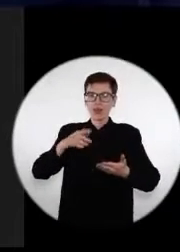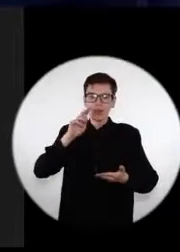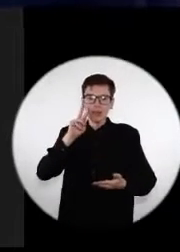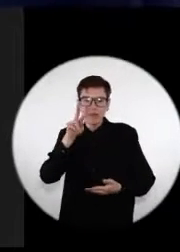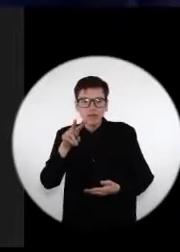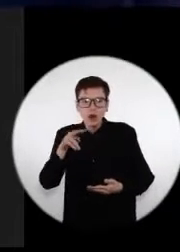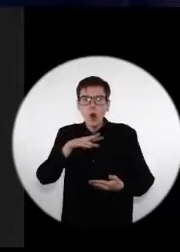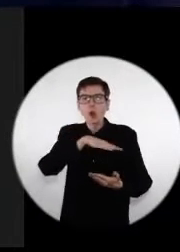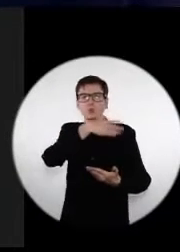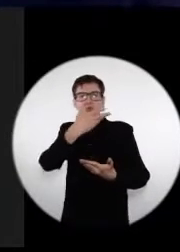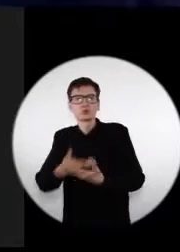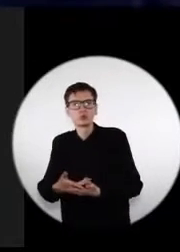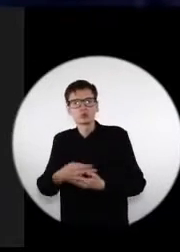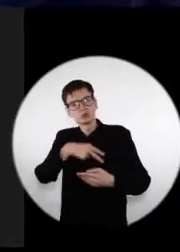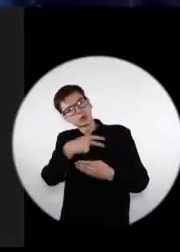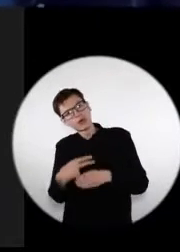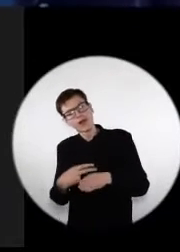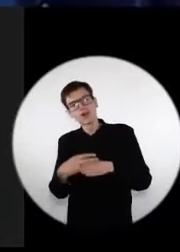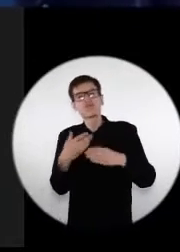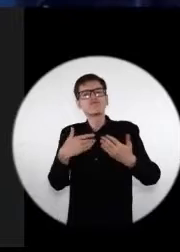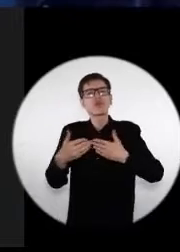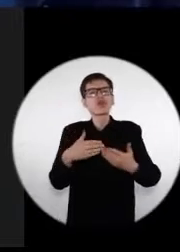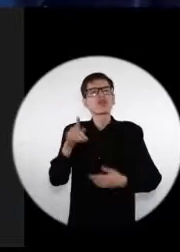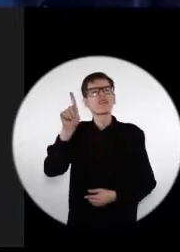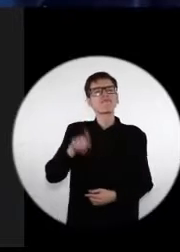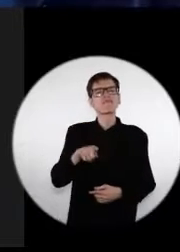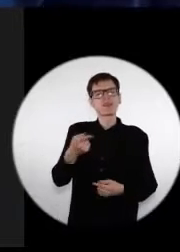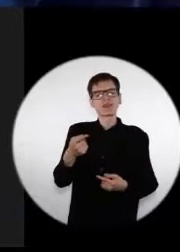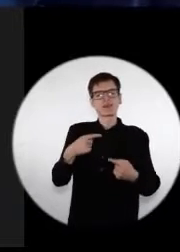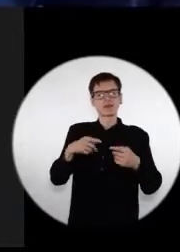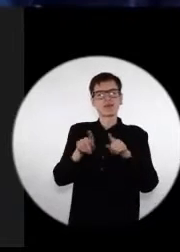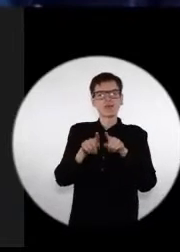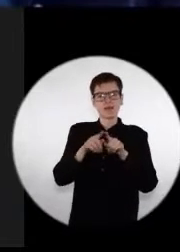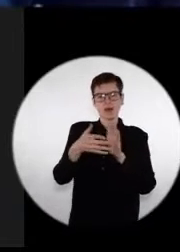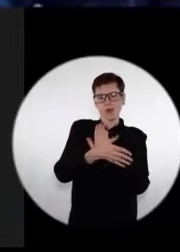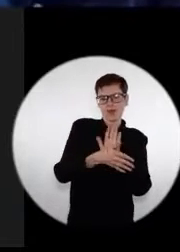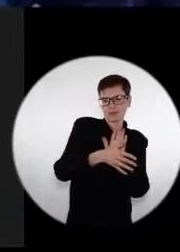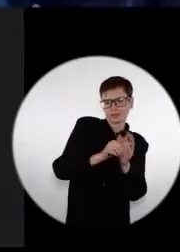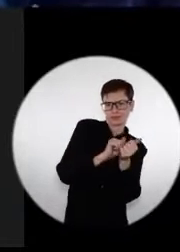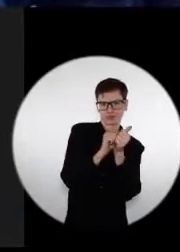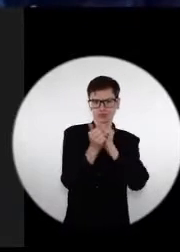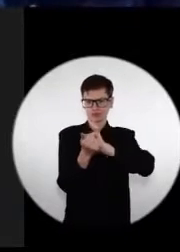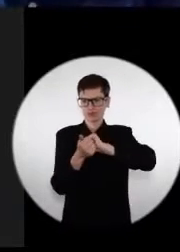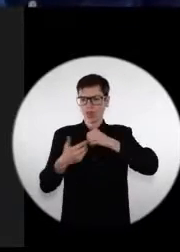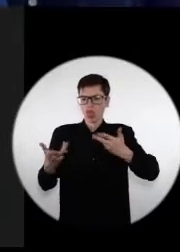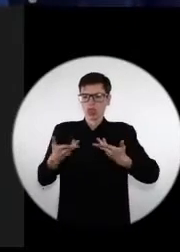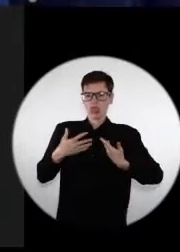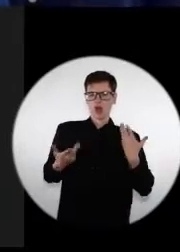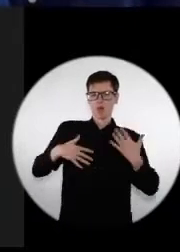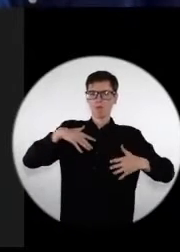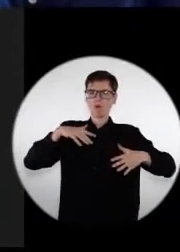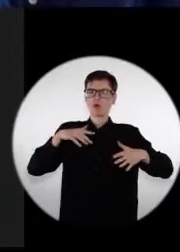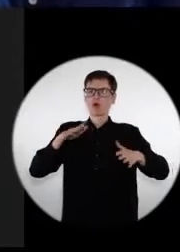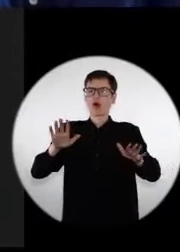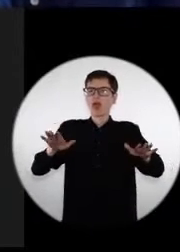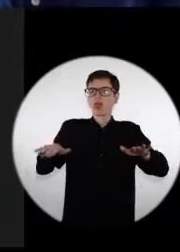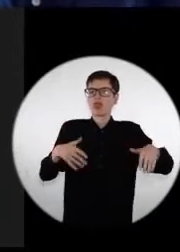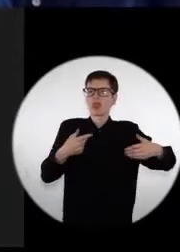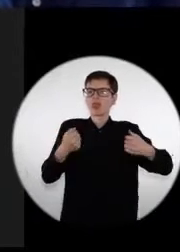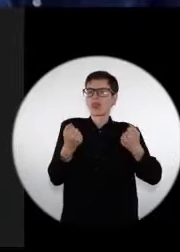aparecen los bailarines o actores en el suelo entonces eso quizá va más allá maya lenguaje de señas